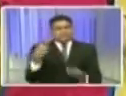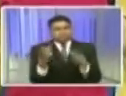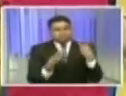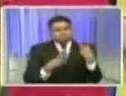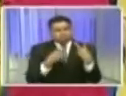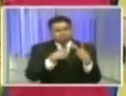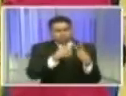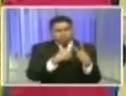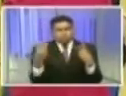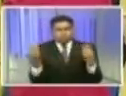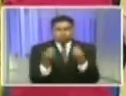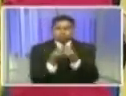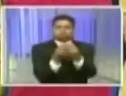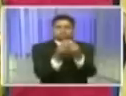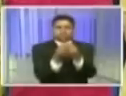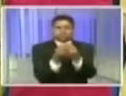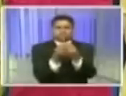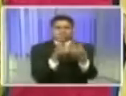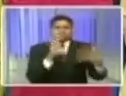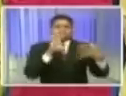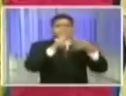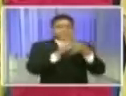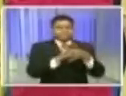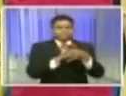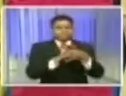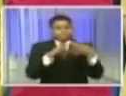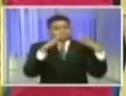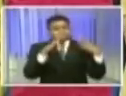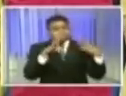Unir el dolor y la esperanza diaria